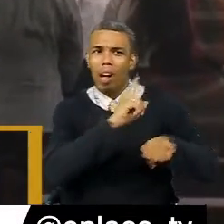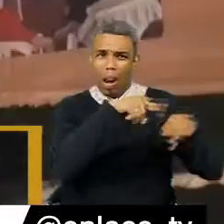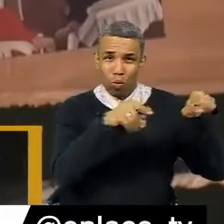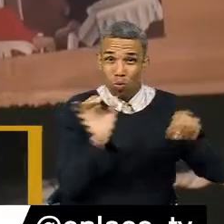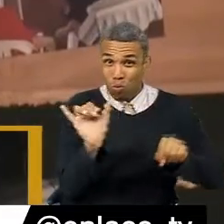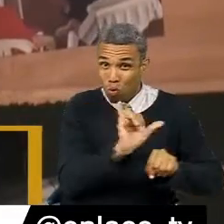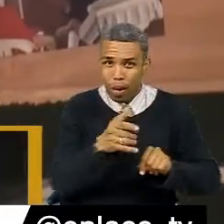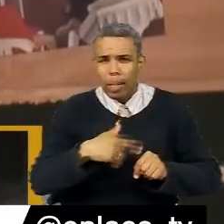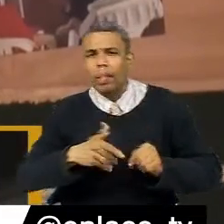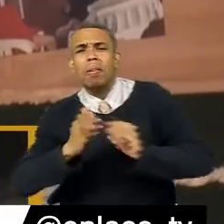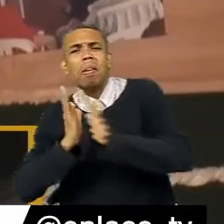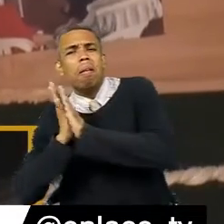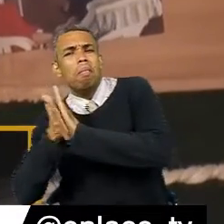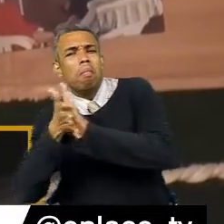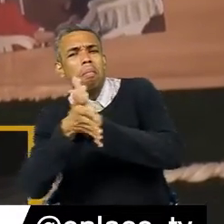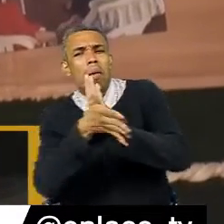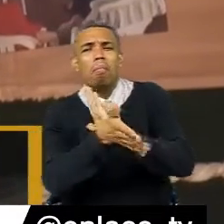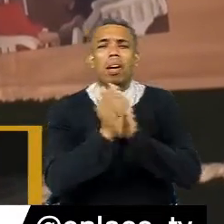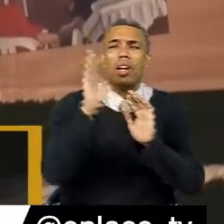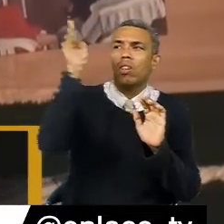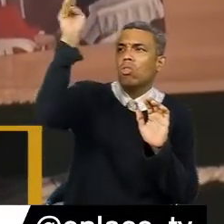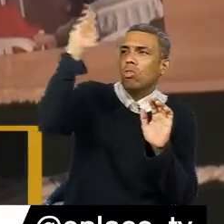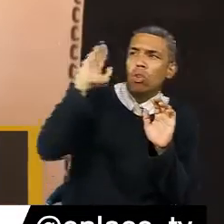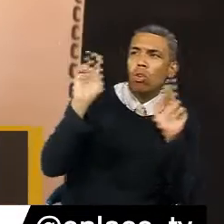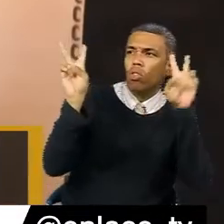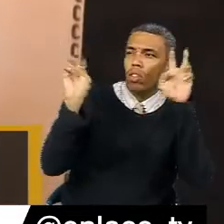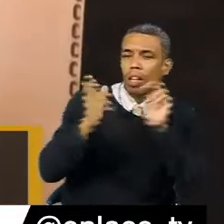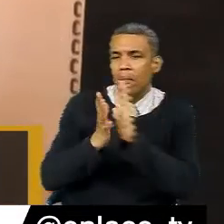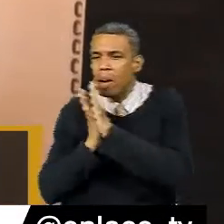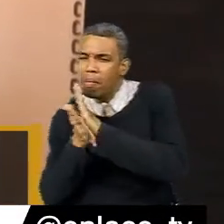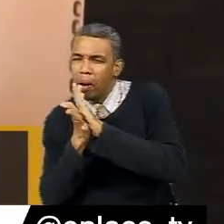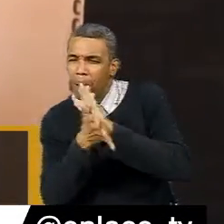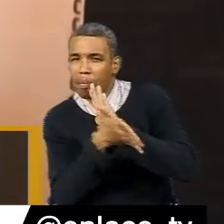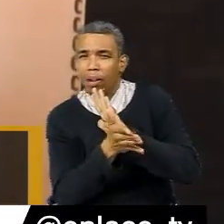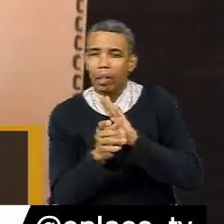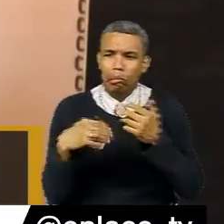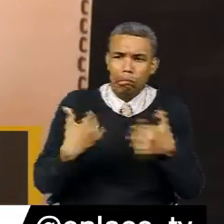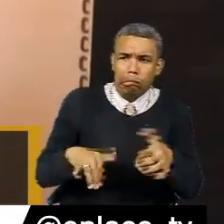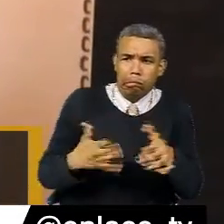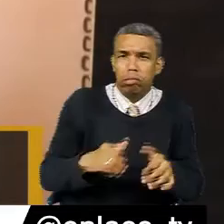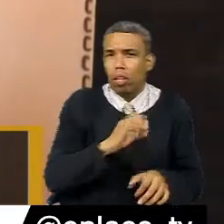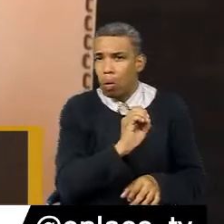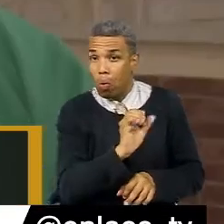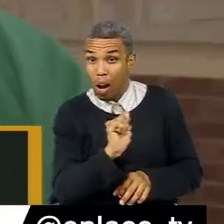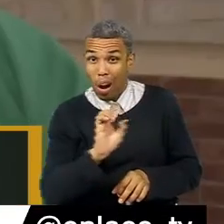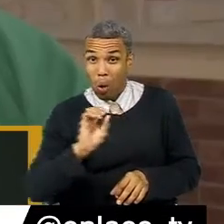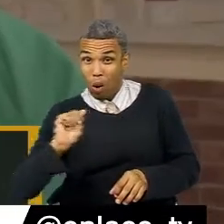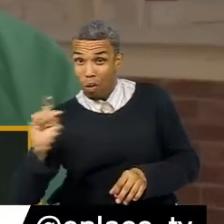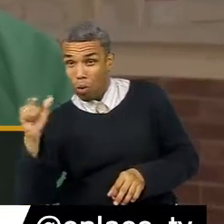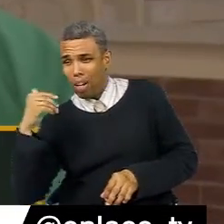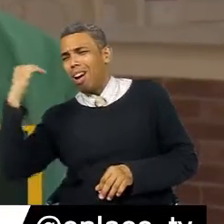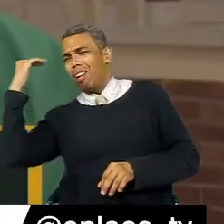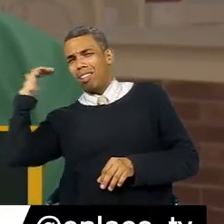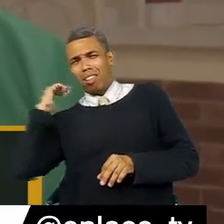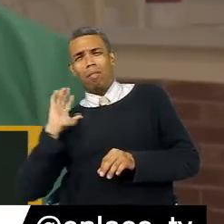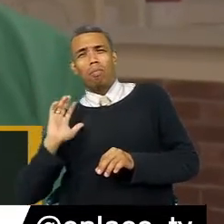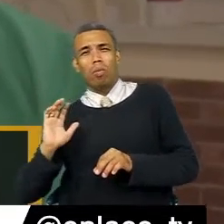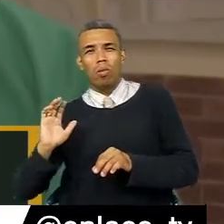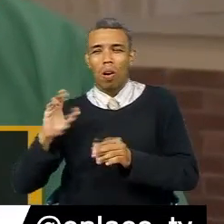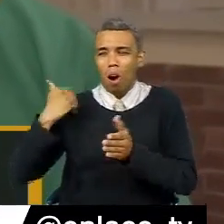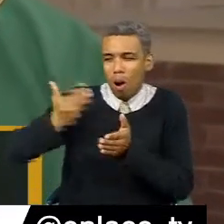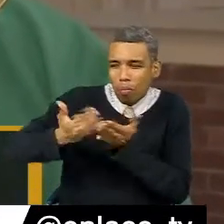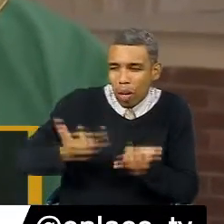hombre y de la mujer. Por tanto, seguiremos rindiendo esos homenajes a estos grandes hombres del siglo XX, como fue reconocido